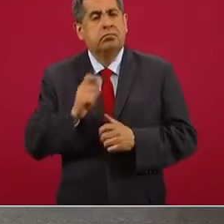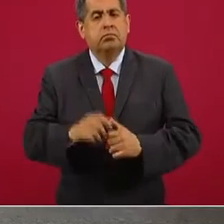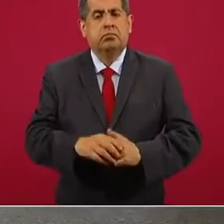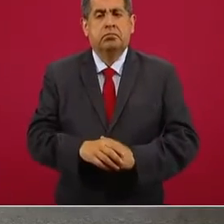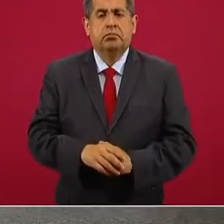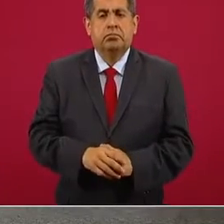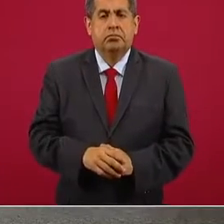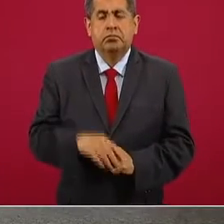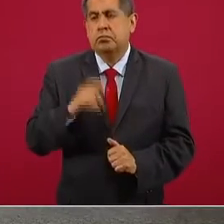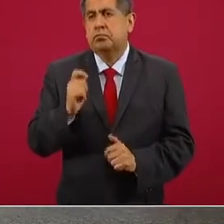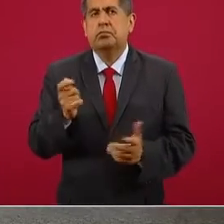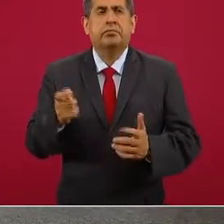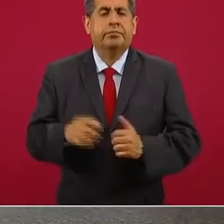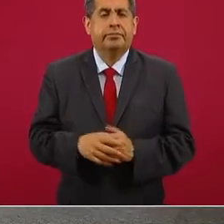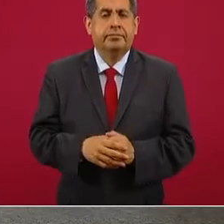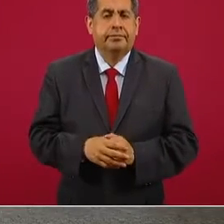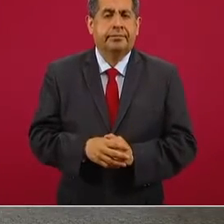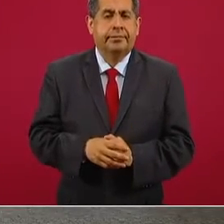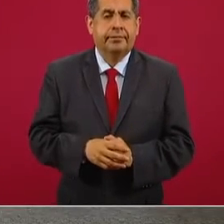de